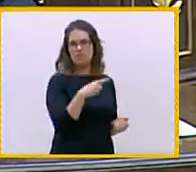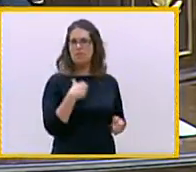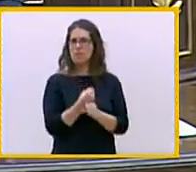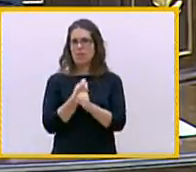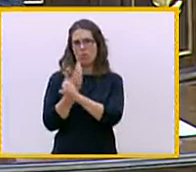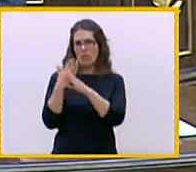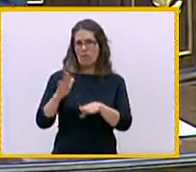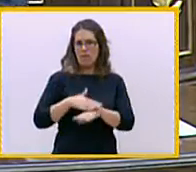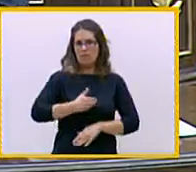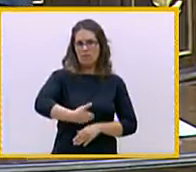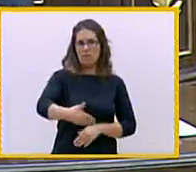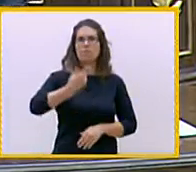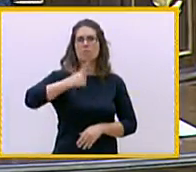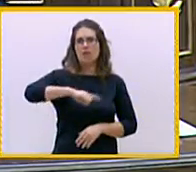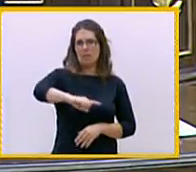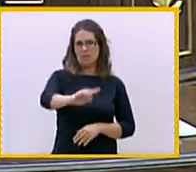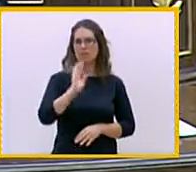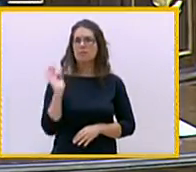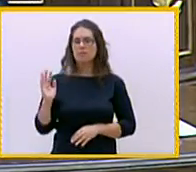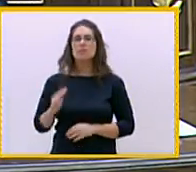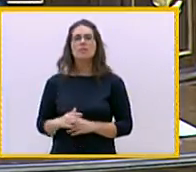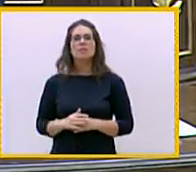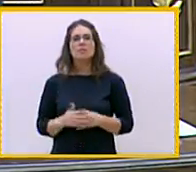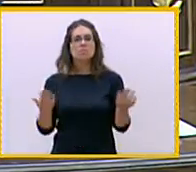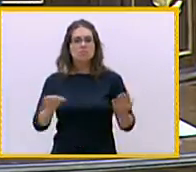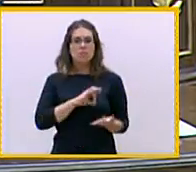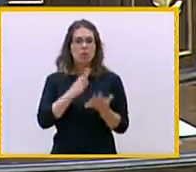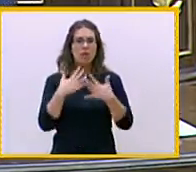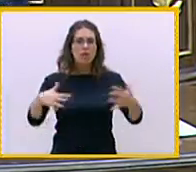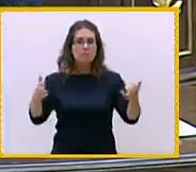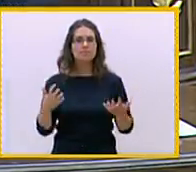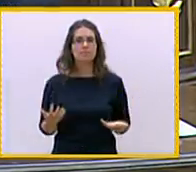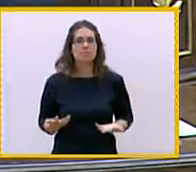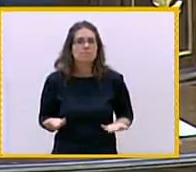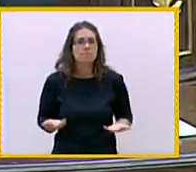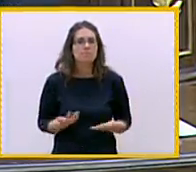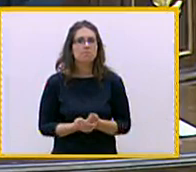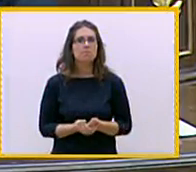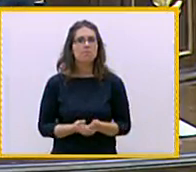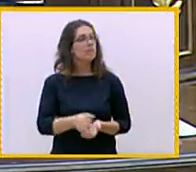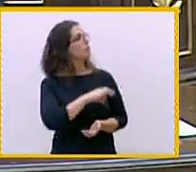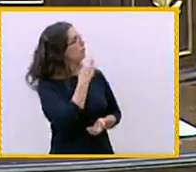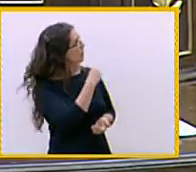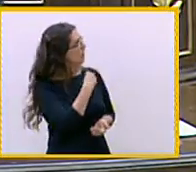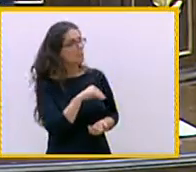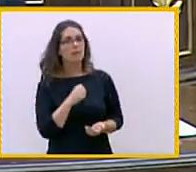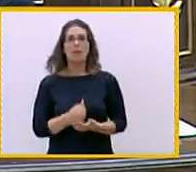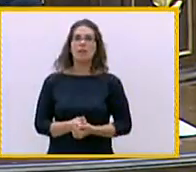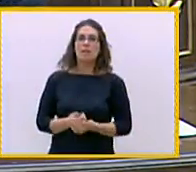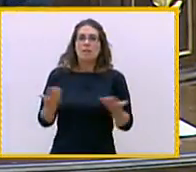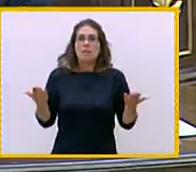que nos quedan por delante. Señorías, señor presidente, la